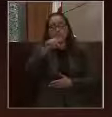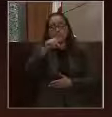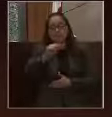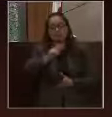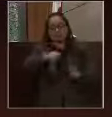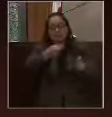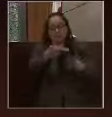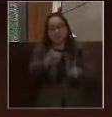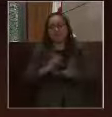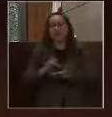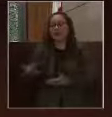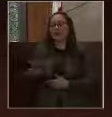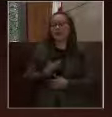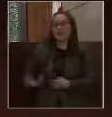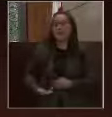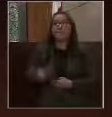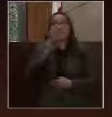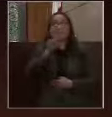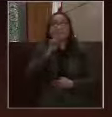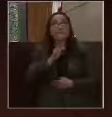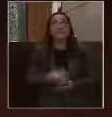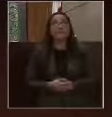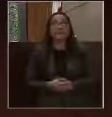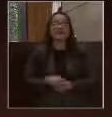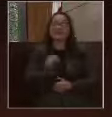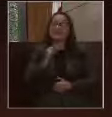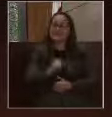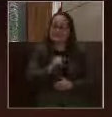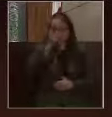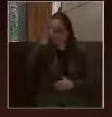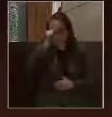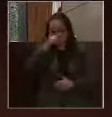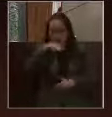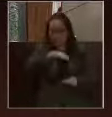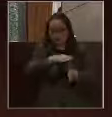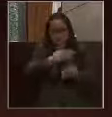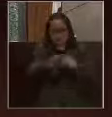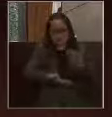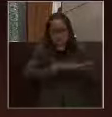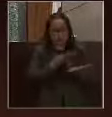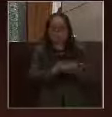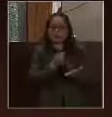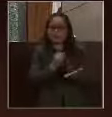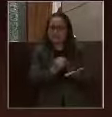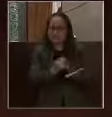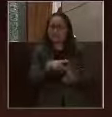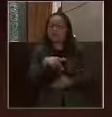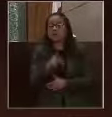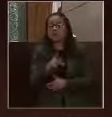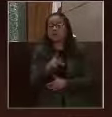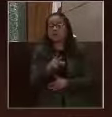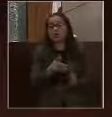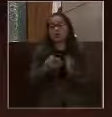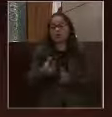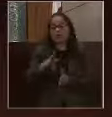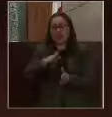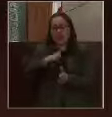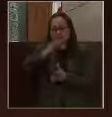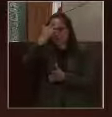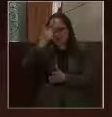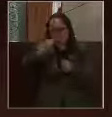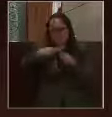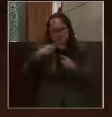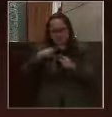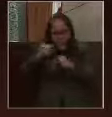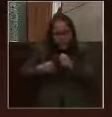Gracias, presidenta. En este asunto en particular, si bien estoy de acuerdo con el sentido del mismo, no coincido con los razonamientos que se